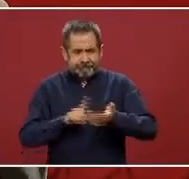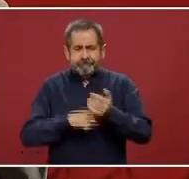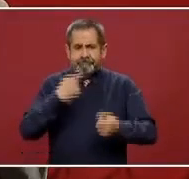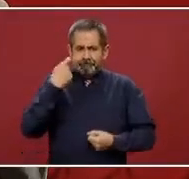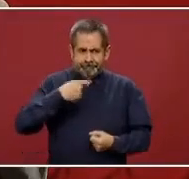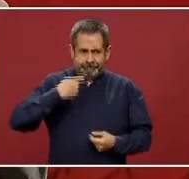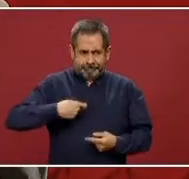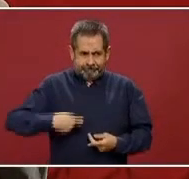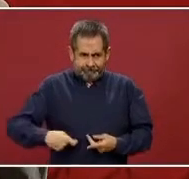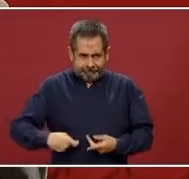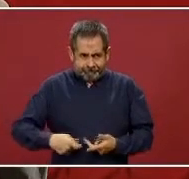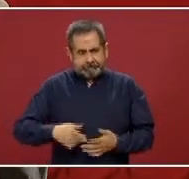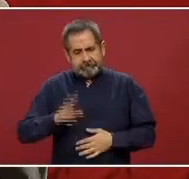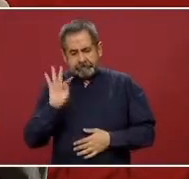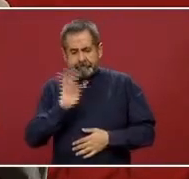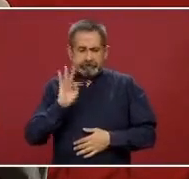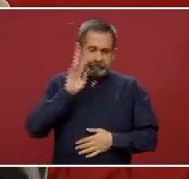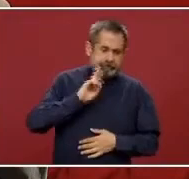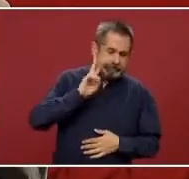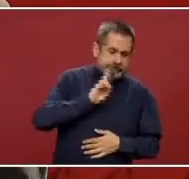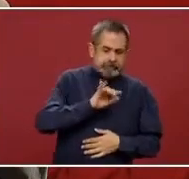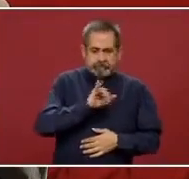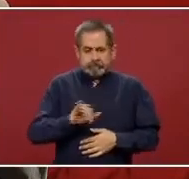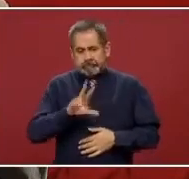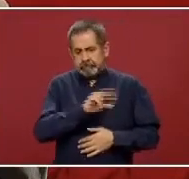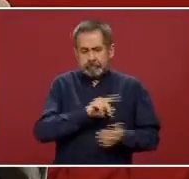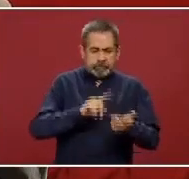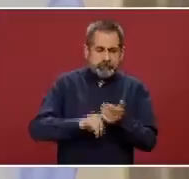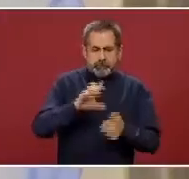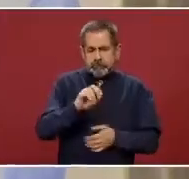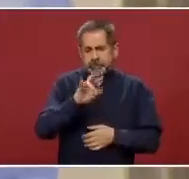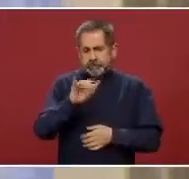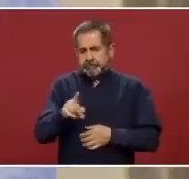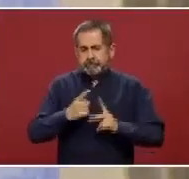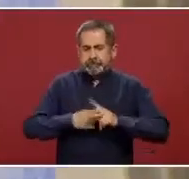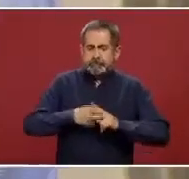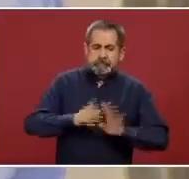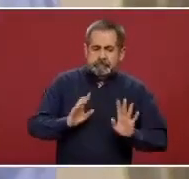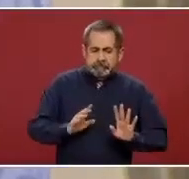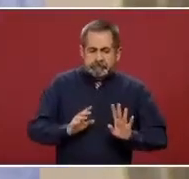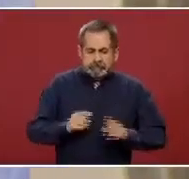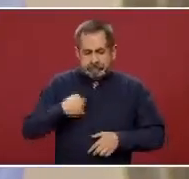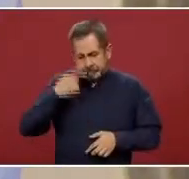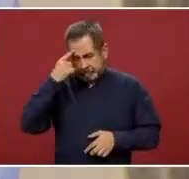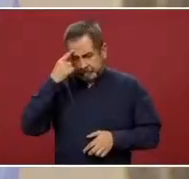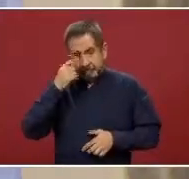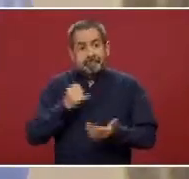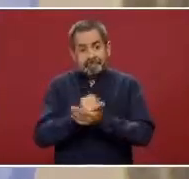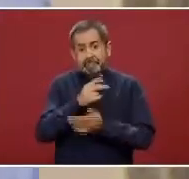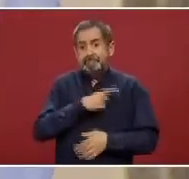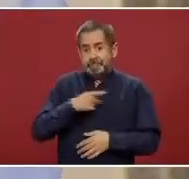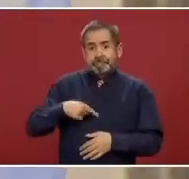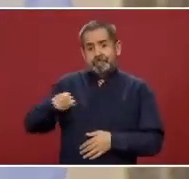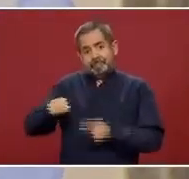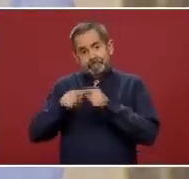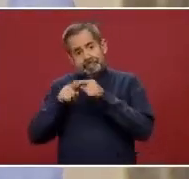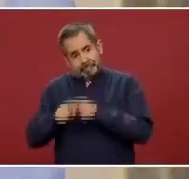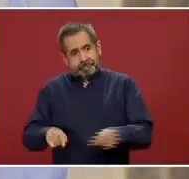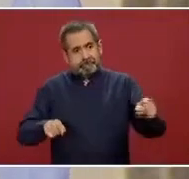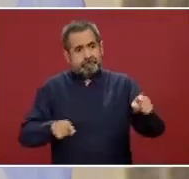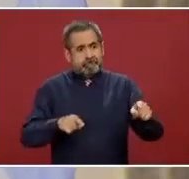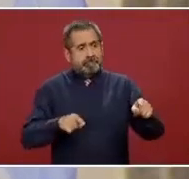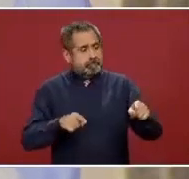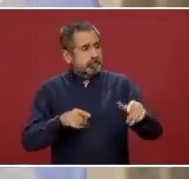se asigna una probabilidad de que sea COVID y entonces se decide si hay razón para